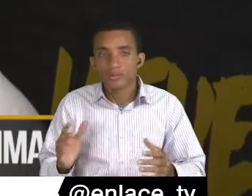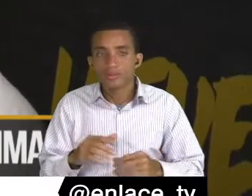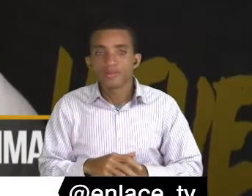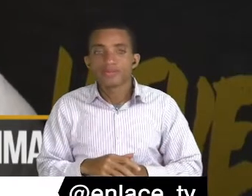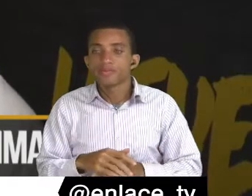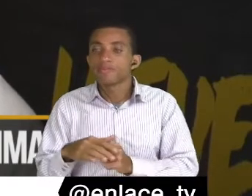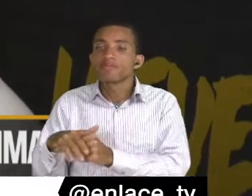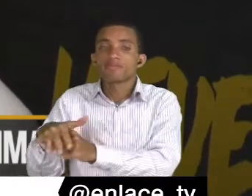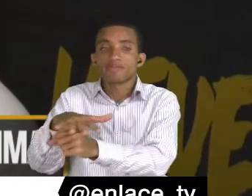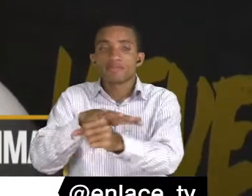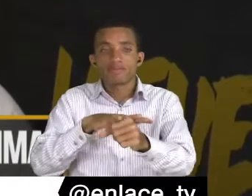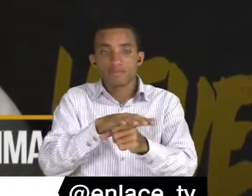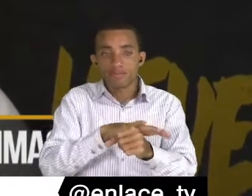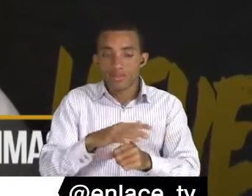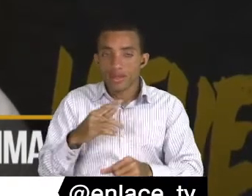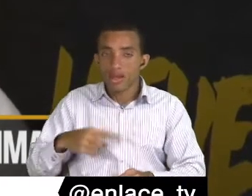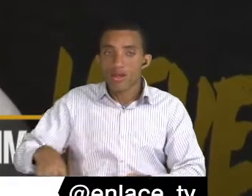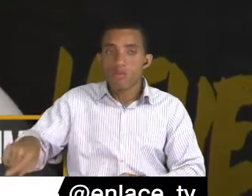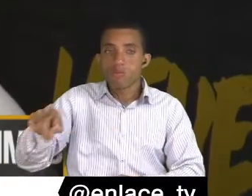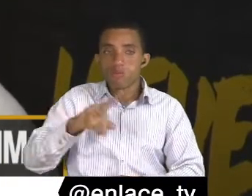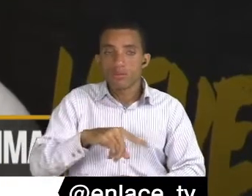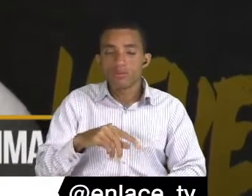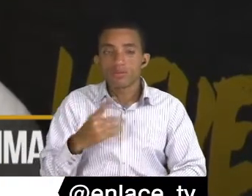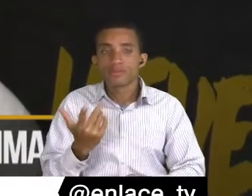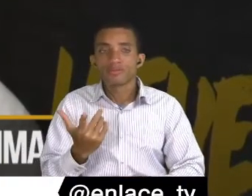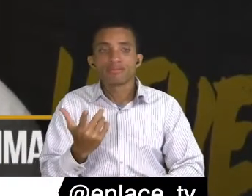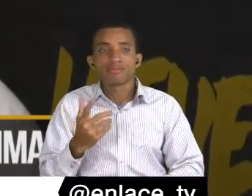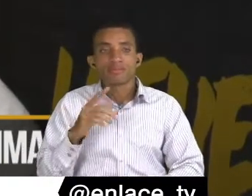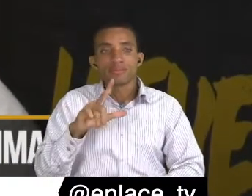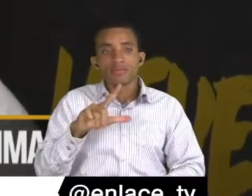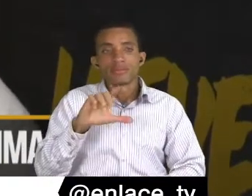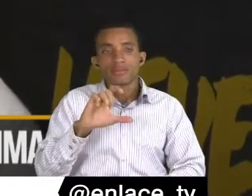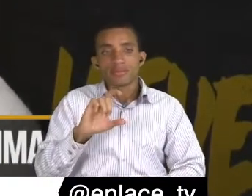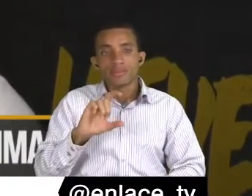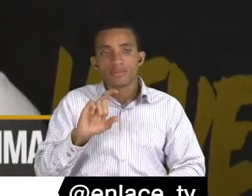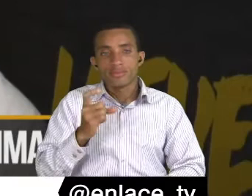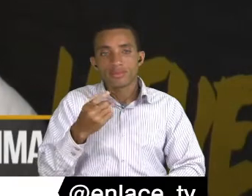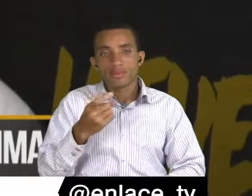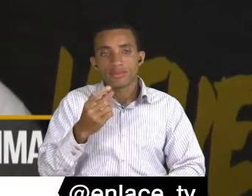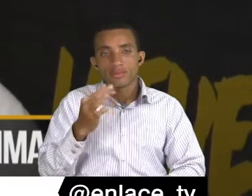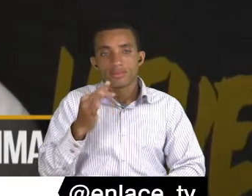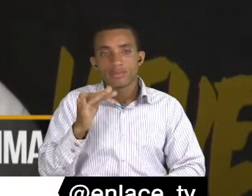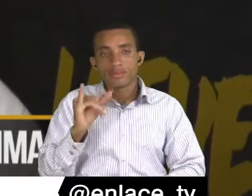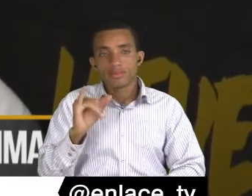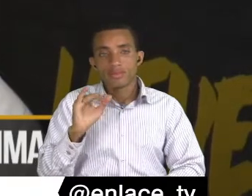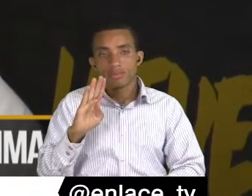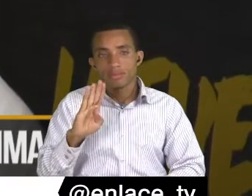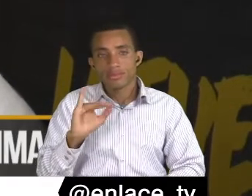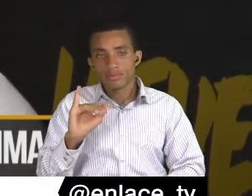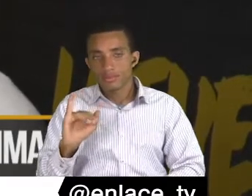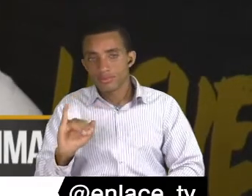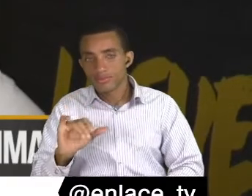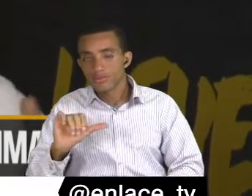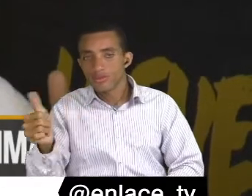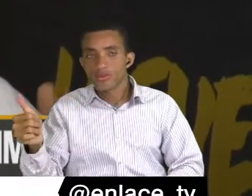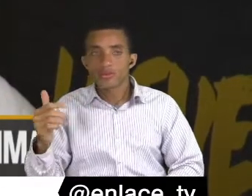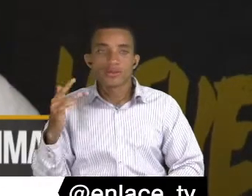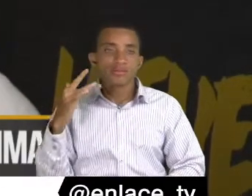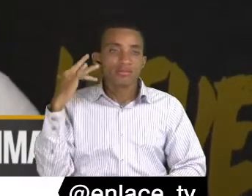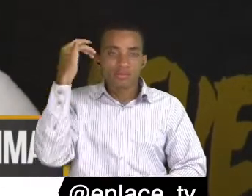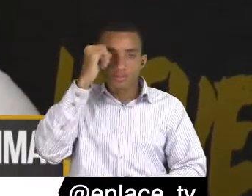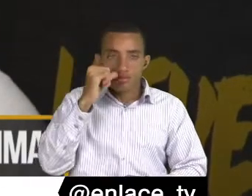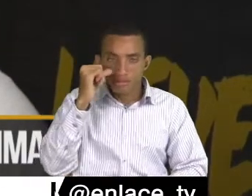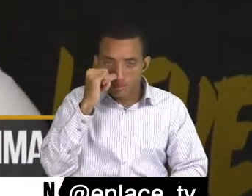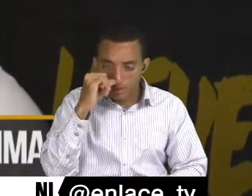quiera decir que las víctimas de LGTBI, las víctimas afro, las víctimas con enfoques étnicos, las